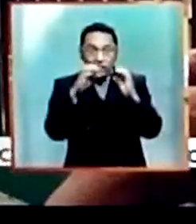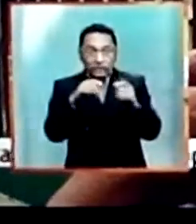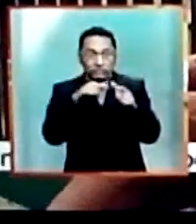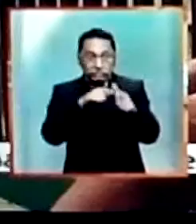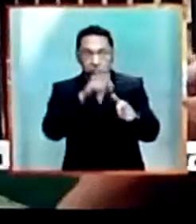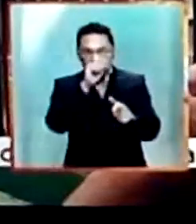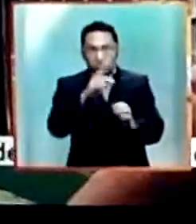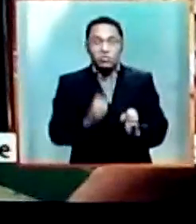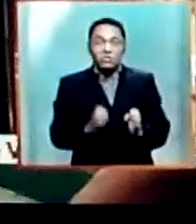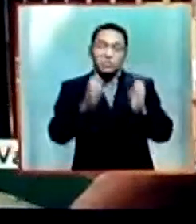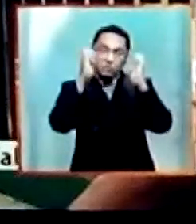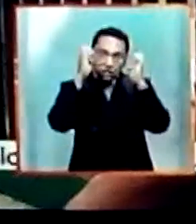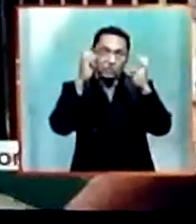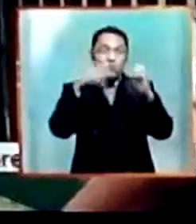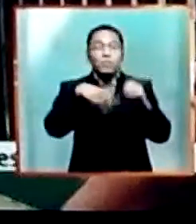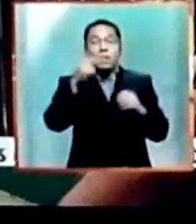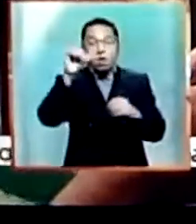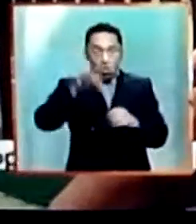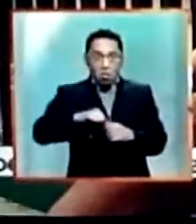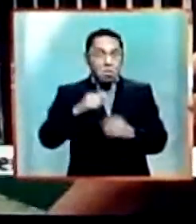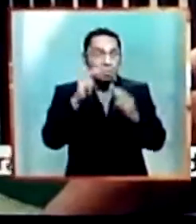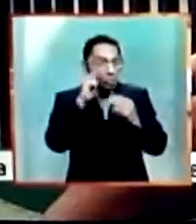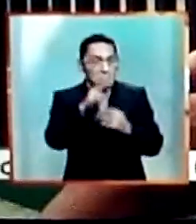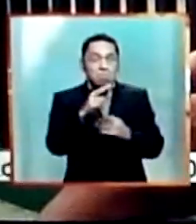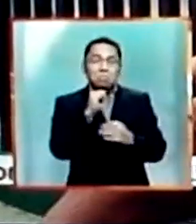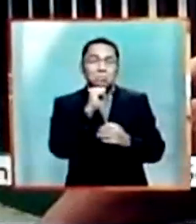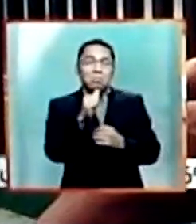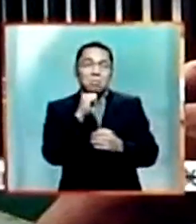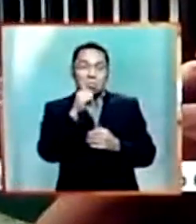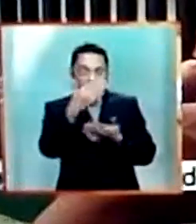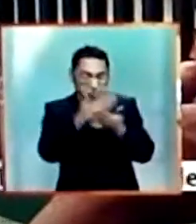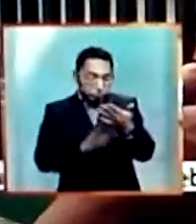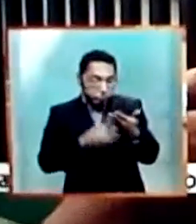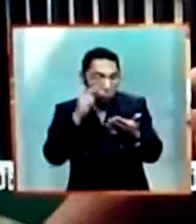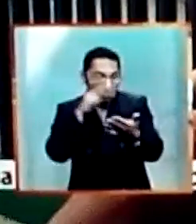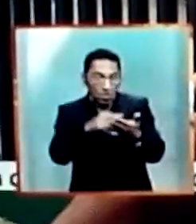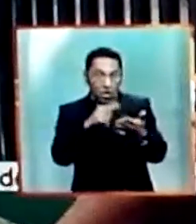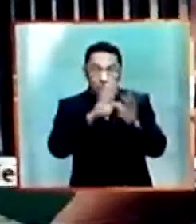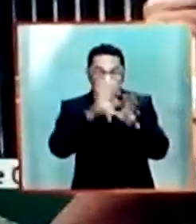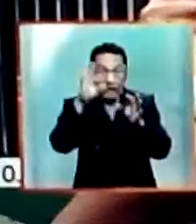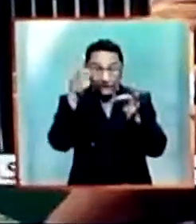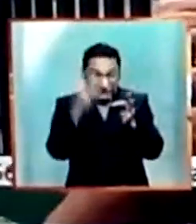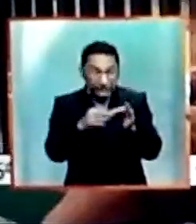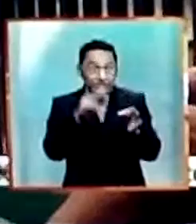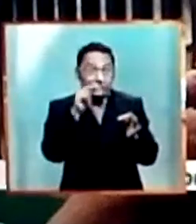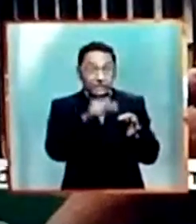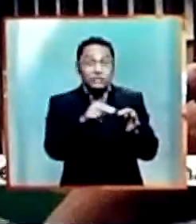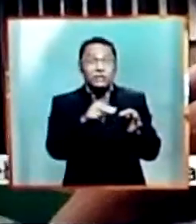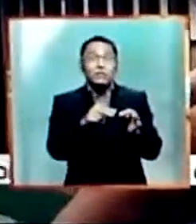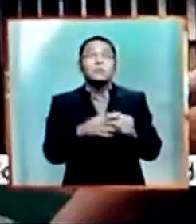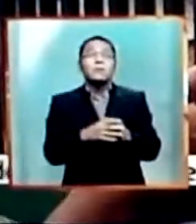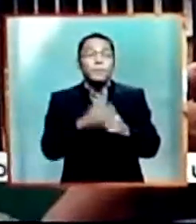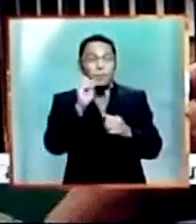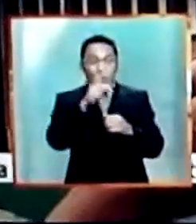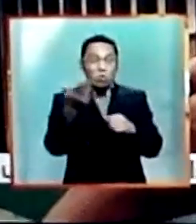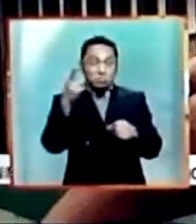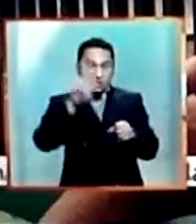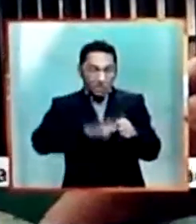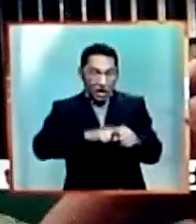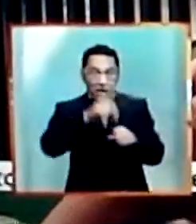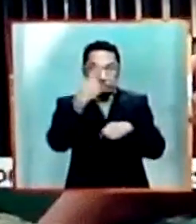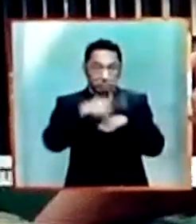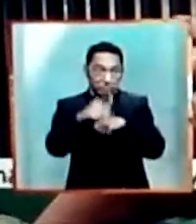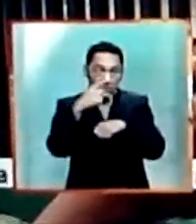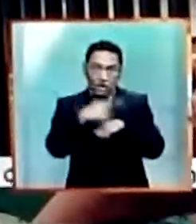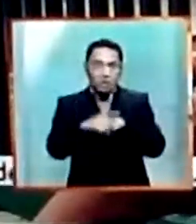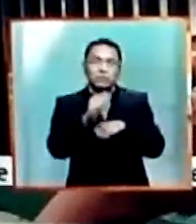del edificio, y al día de hoy no tenemos ningún dato que nos certifique que el hospital está en